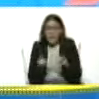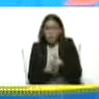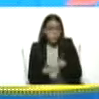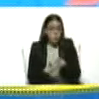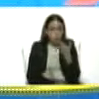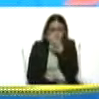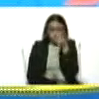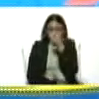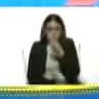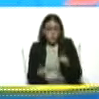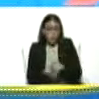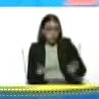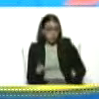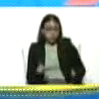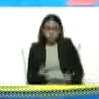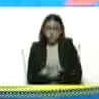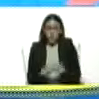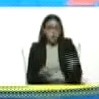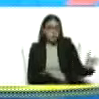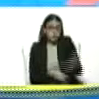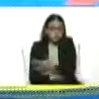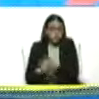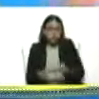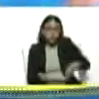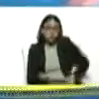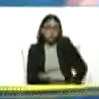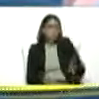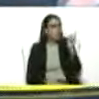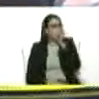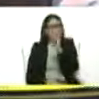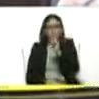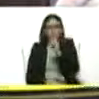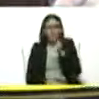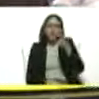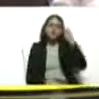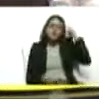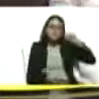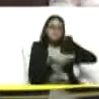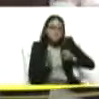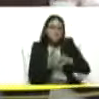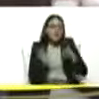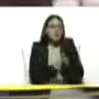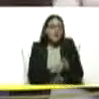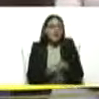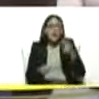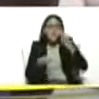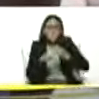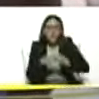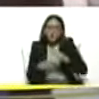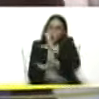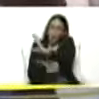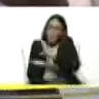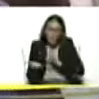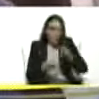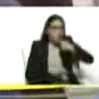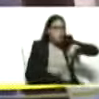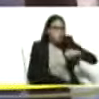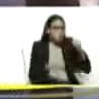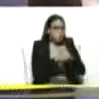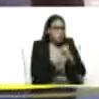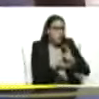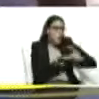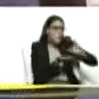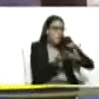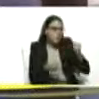ni es un crecimiento como en 100 años de la venta de petróleo, porque creciera el número de barriles o